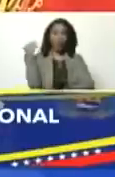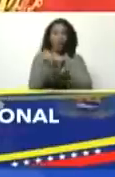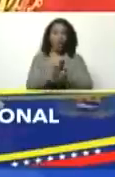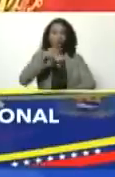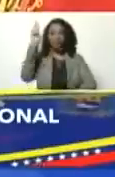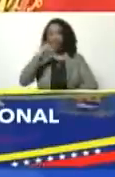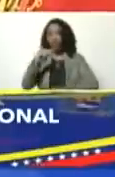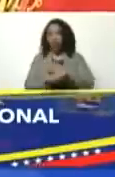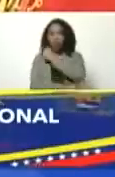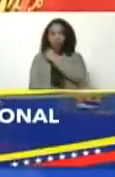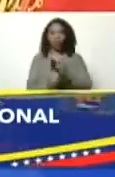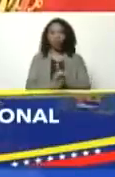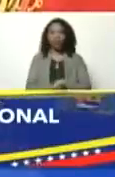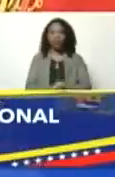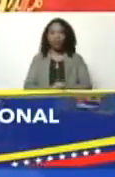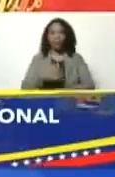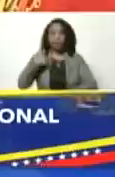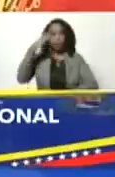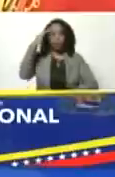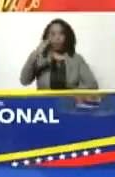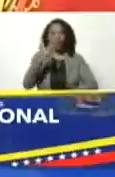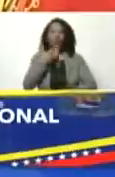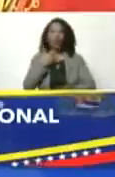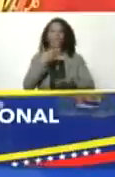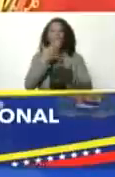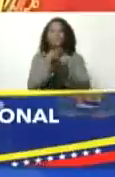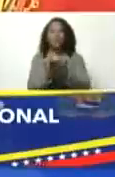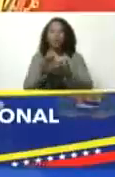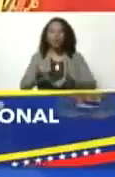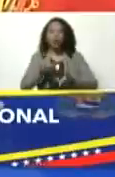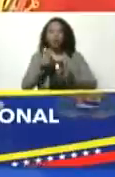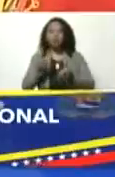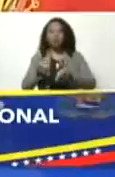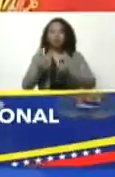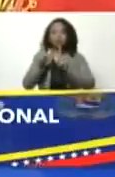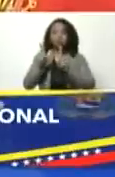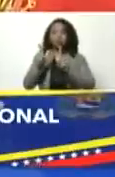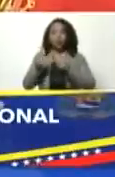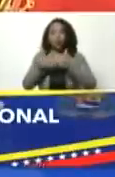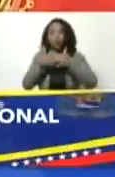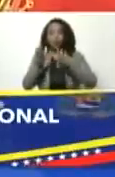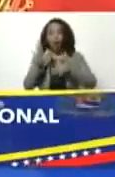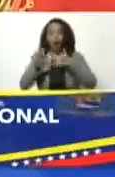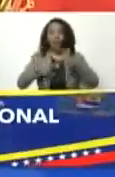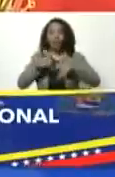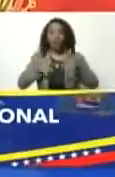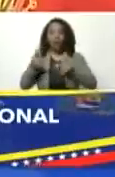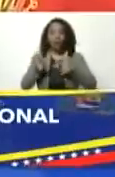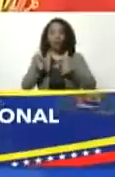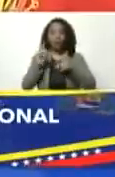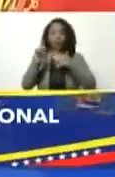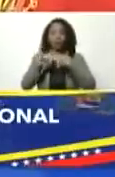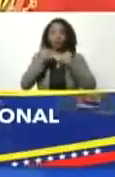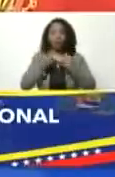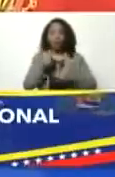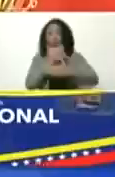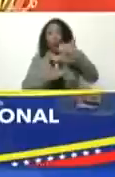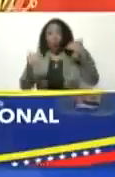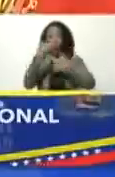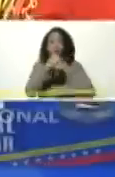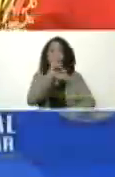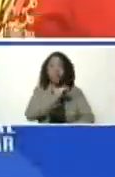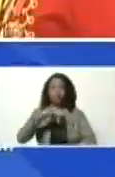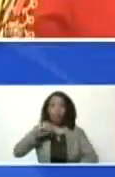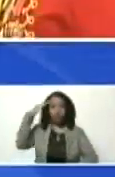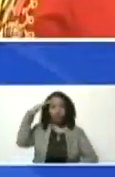jefe, solicito su autorización para dar inicio al acto con motivo al ascenso al grado y jerarquía inmediata superior del